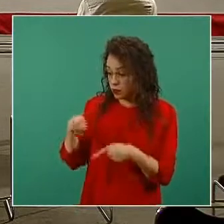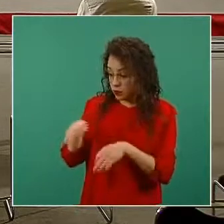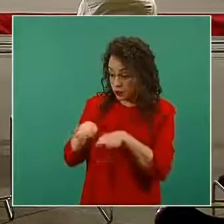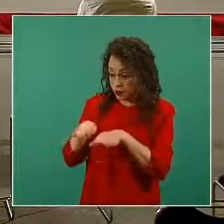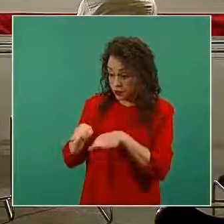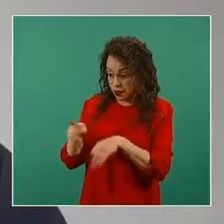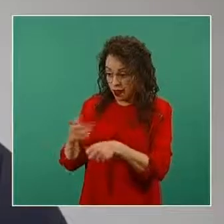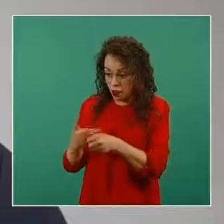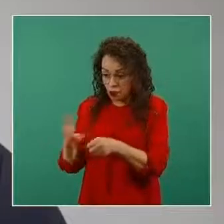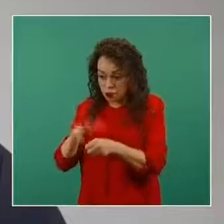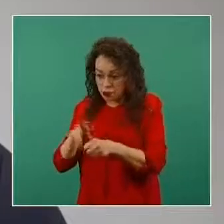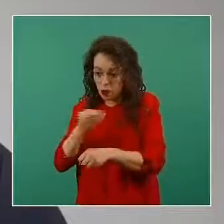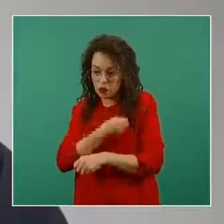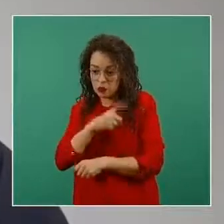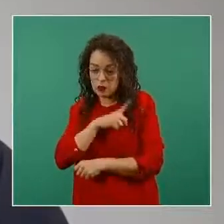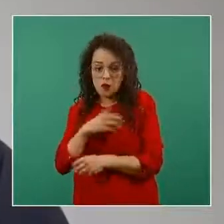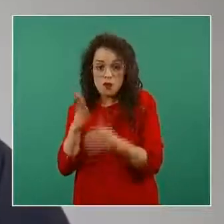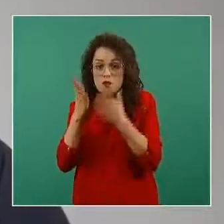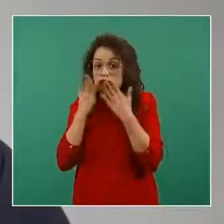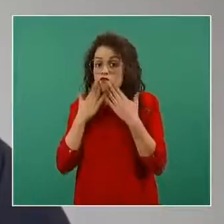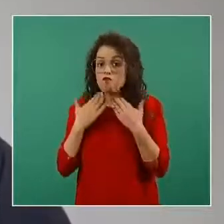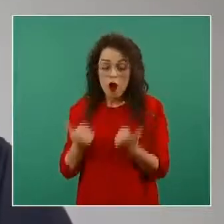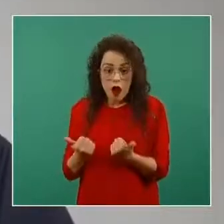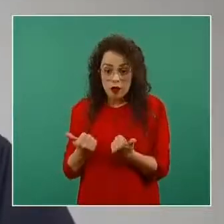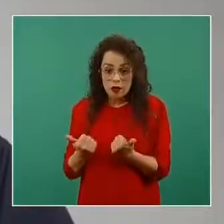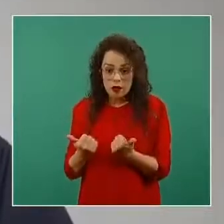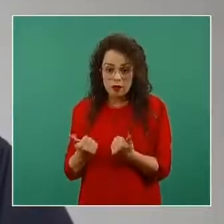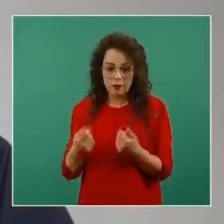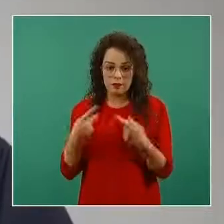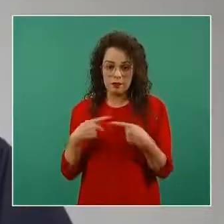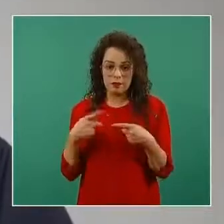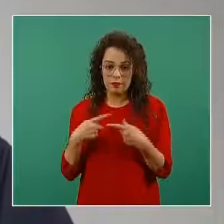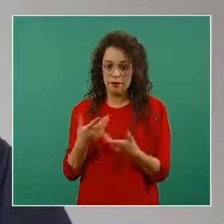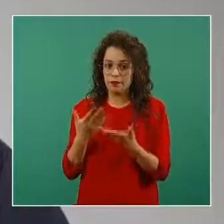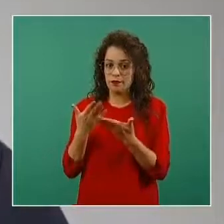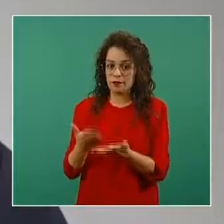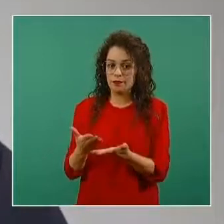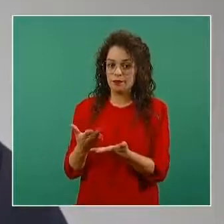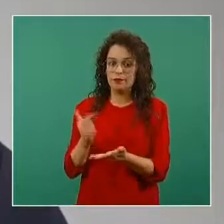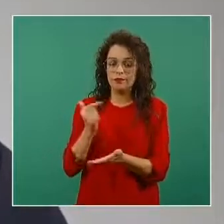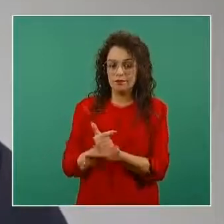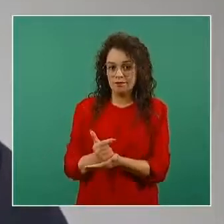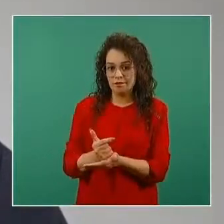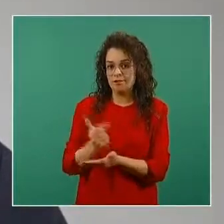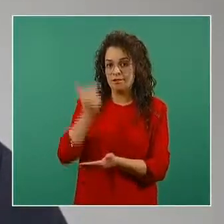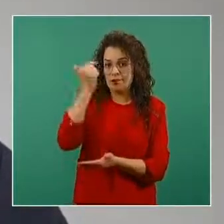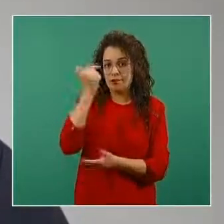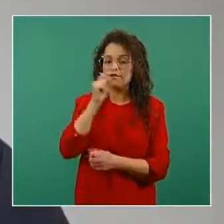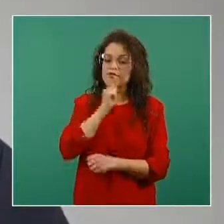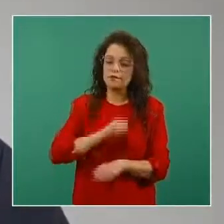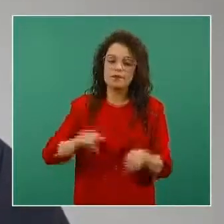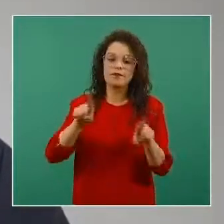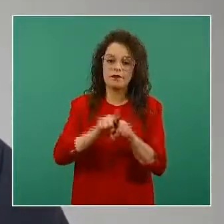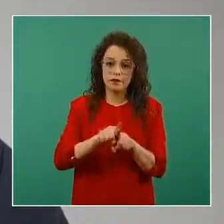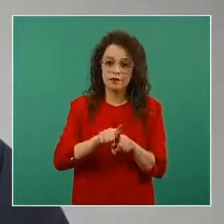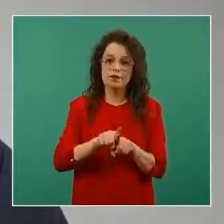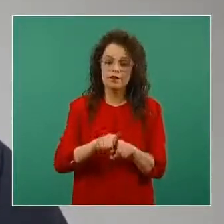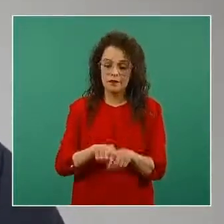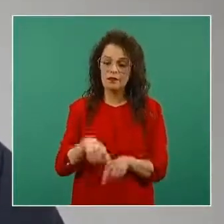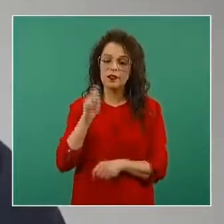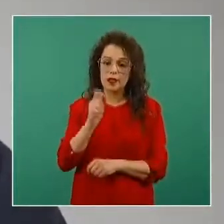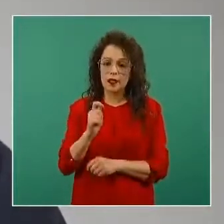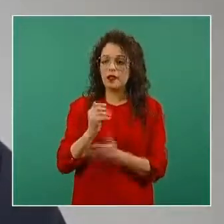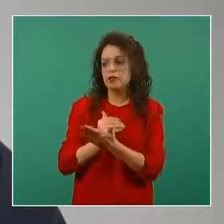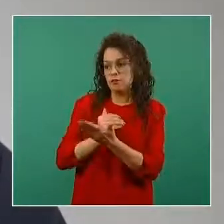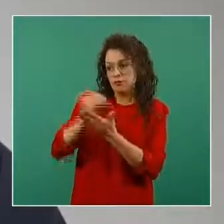que enferman con COVID grave y con COVID crítico, entonces también tendríamos incrementos en la mortalidad y en la letalidad.